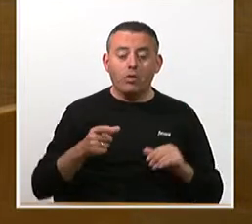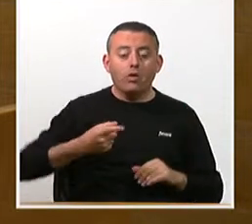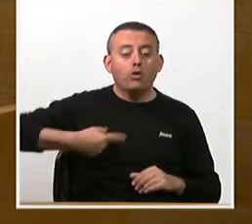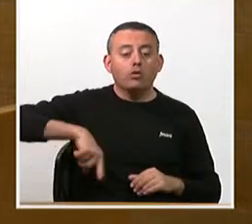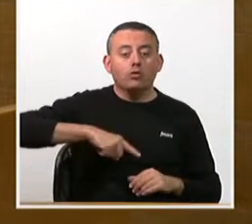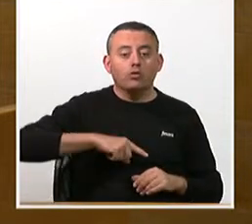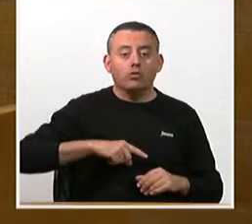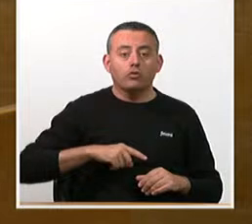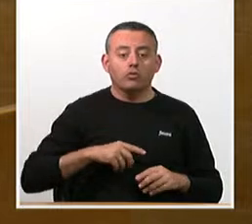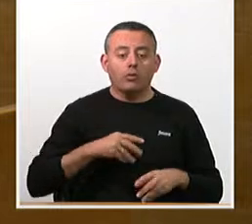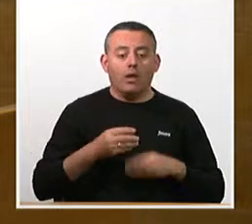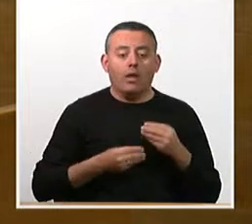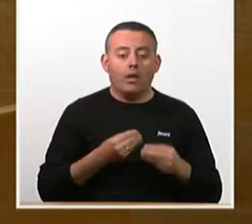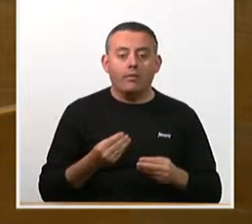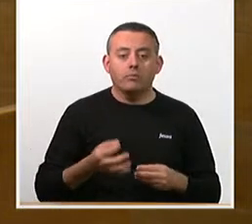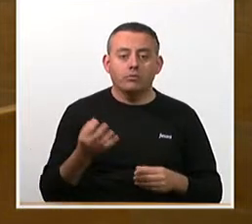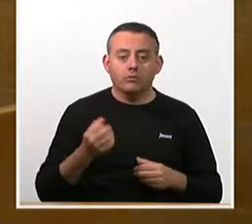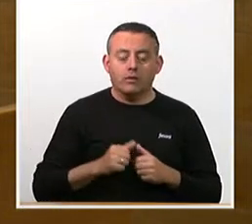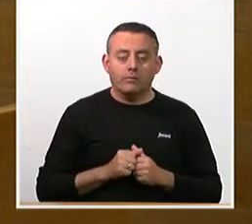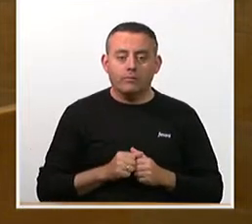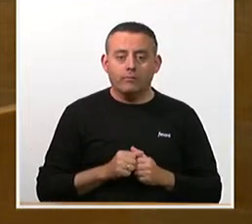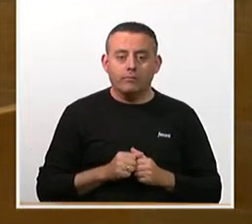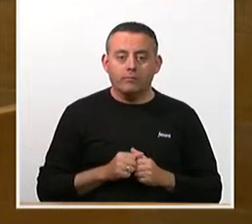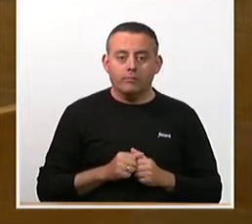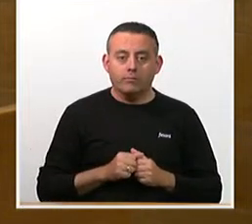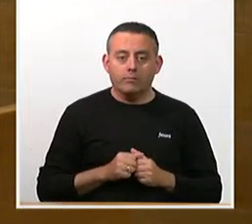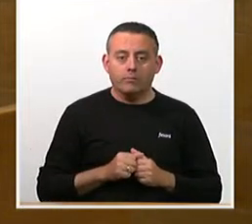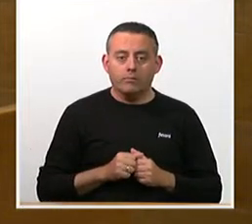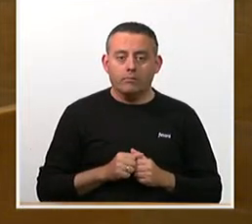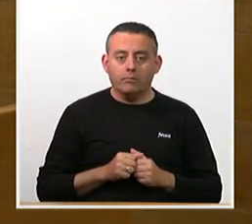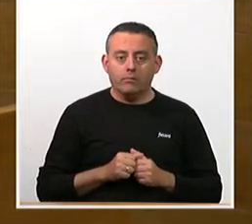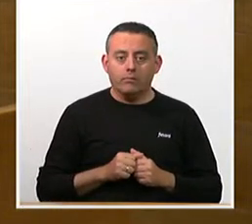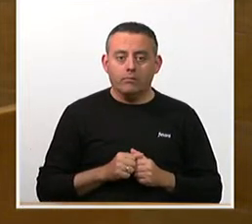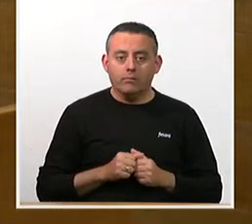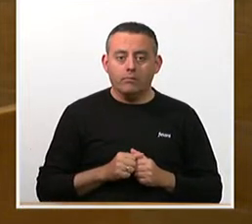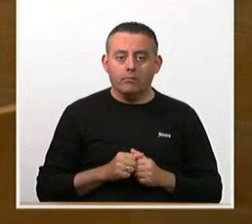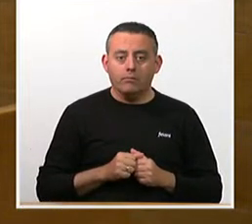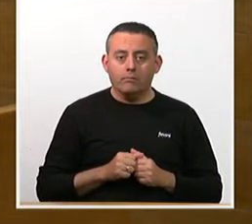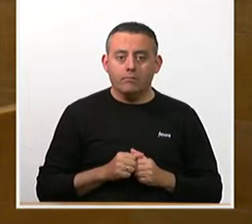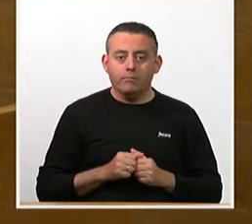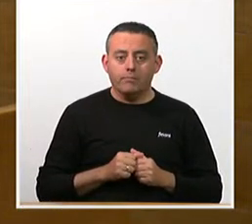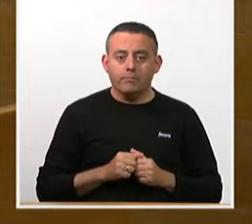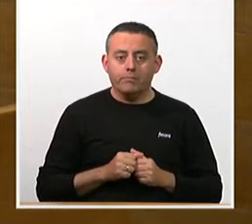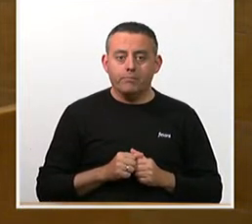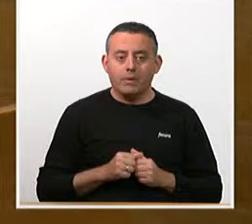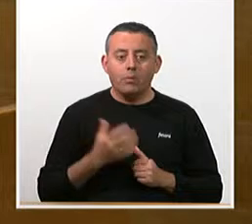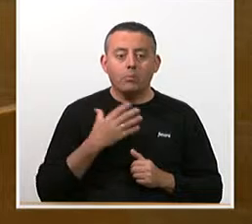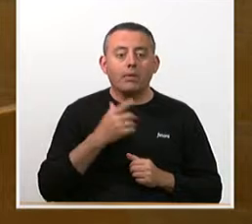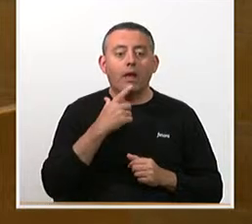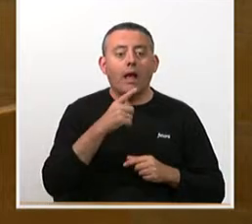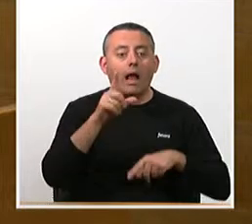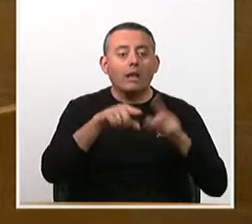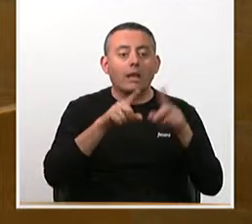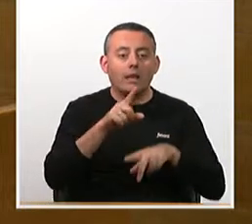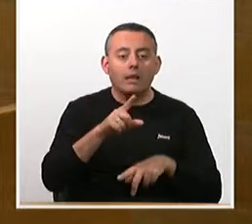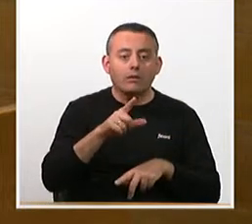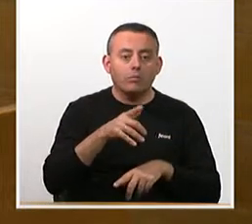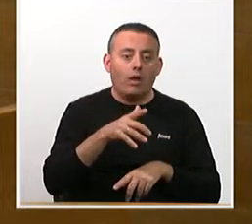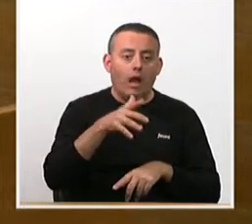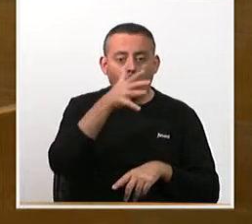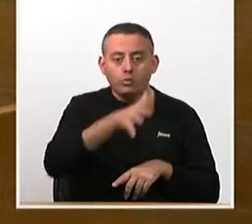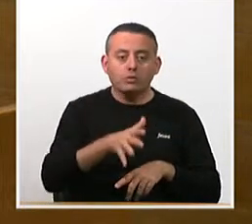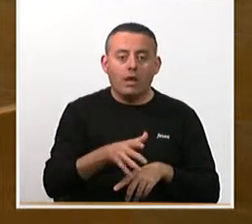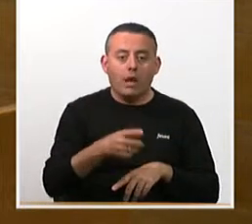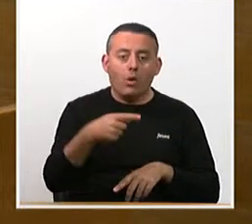acusaciones o eh unos conocimientos tengamos que decir que Oiga si esto hay que hay que investigarse habrá que investigarlo pero Y le cuento la intrahistoria